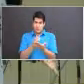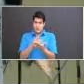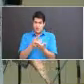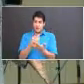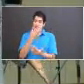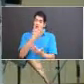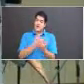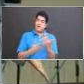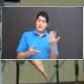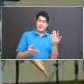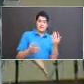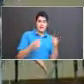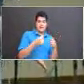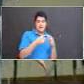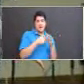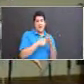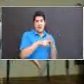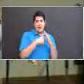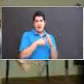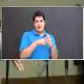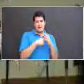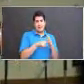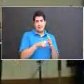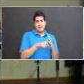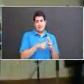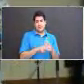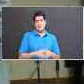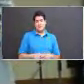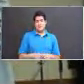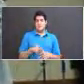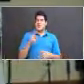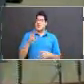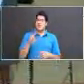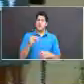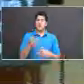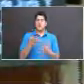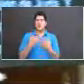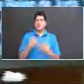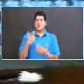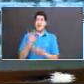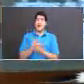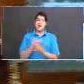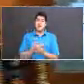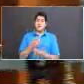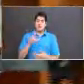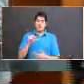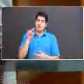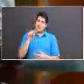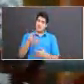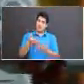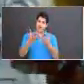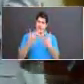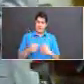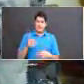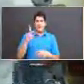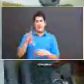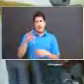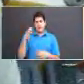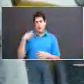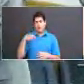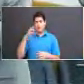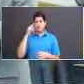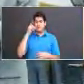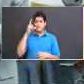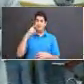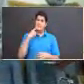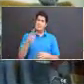es solo traer dinero, hermano, sino que es traer algo para el Señor y decir: Señor, mira, yo sé que el momento de